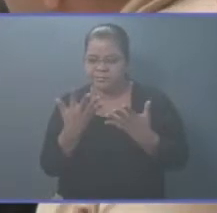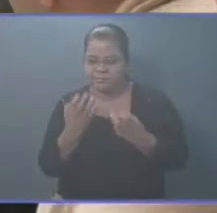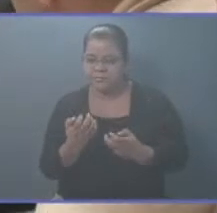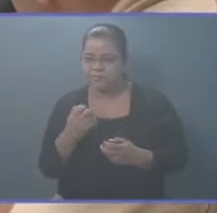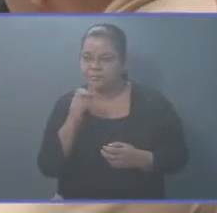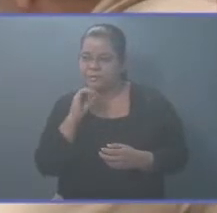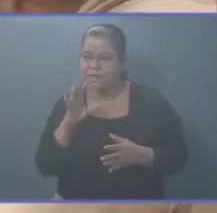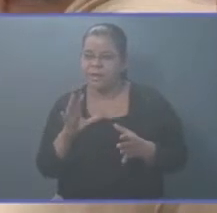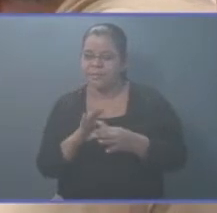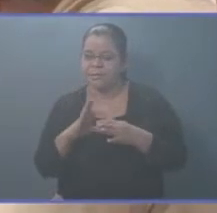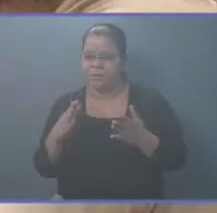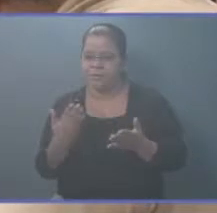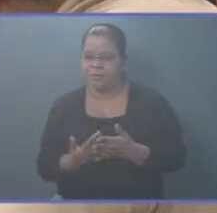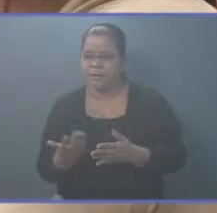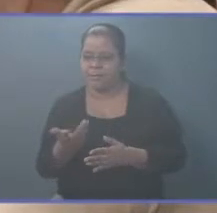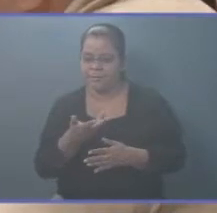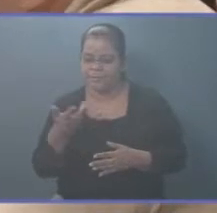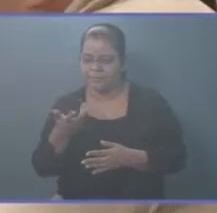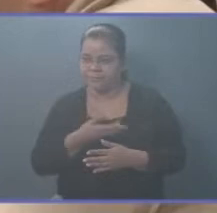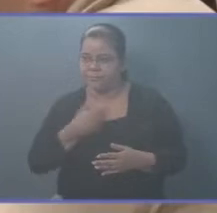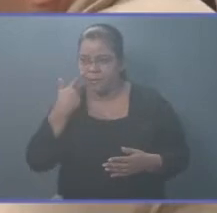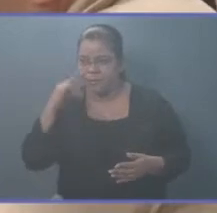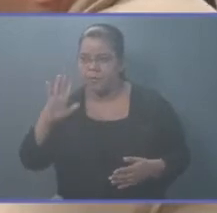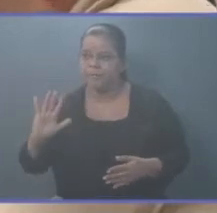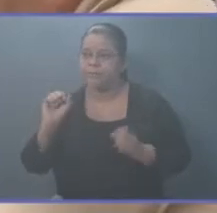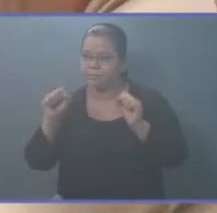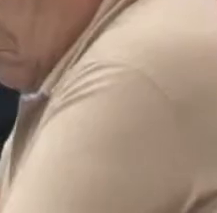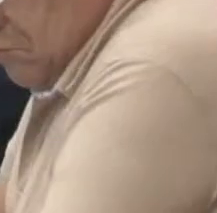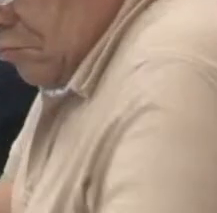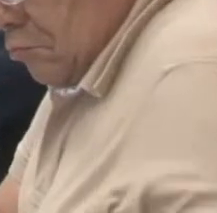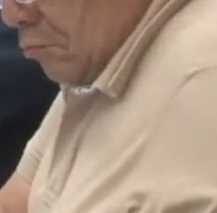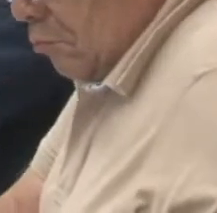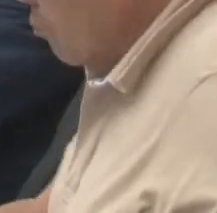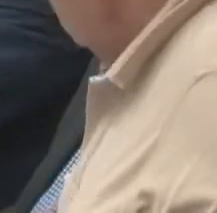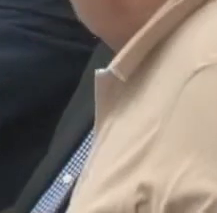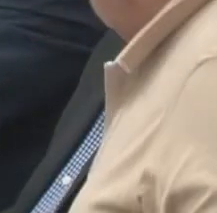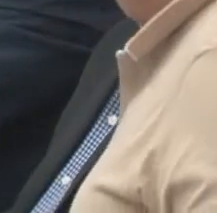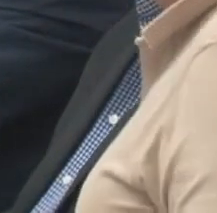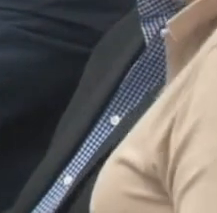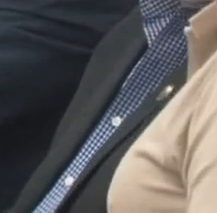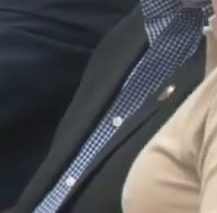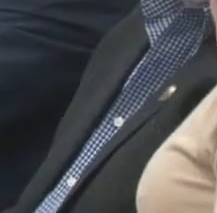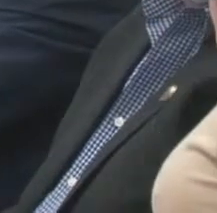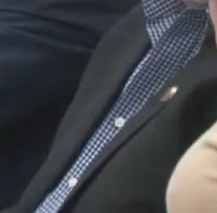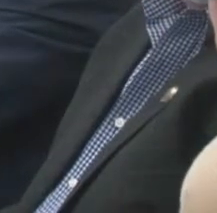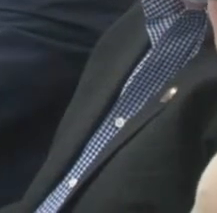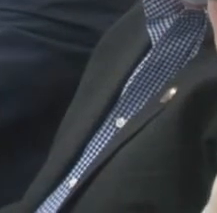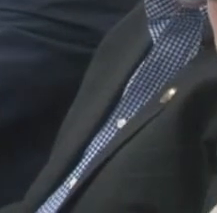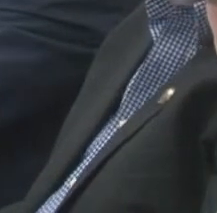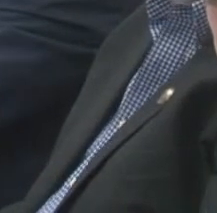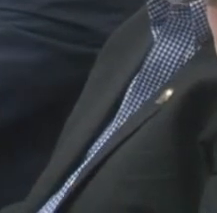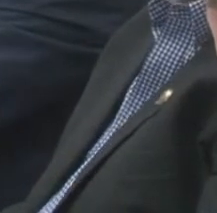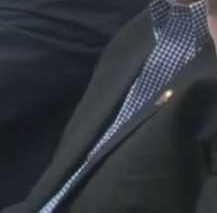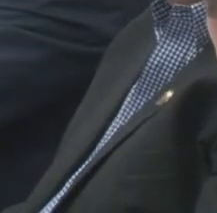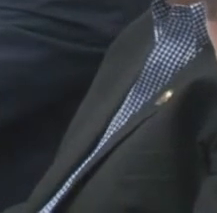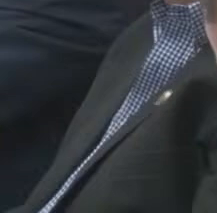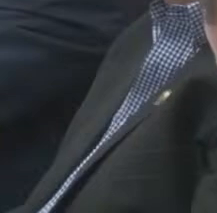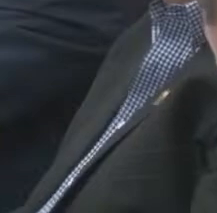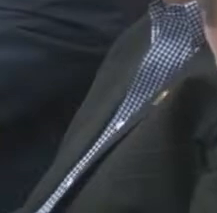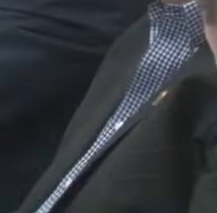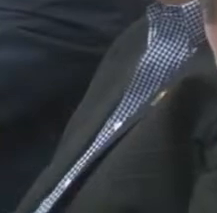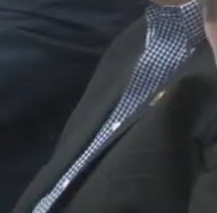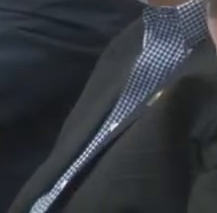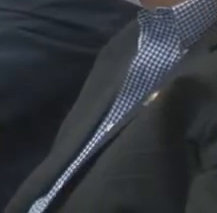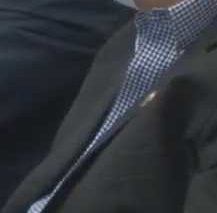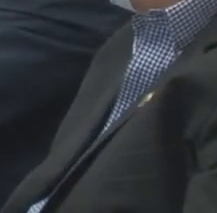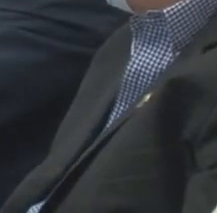este delito aplicarse prácticamente lo que ya el código regula. No quiere decir con esto de